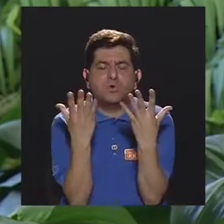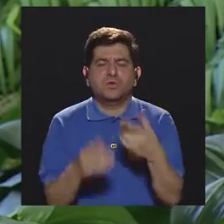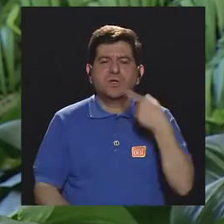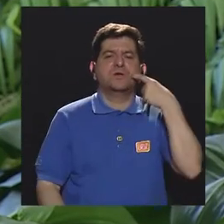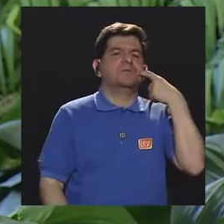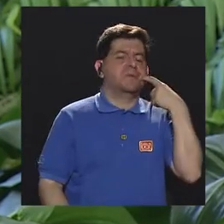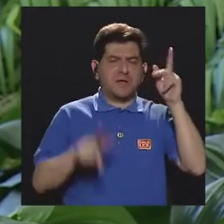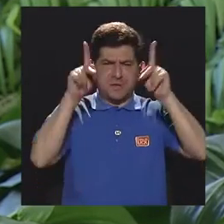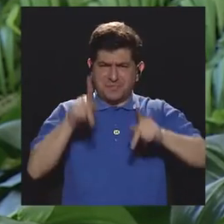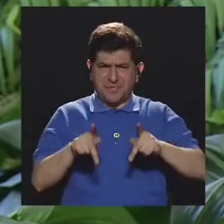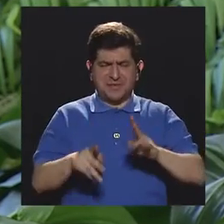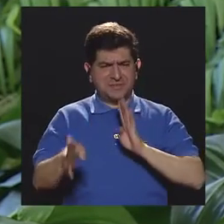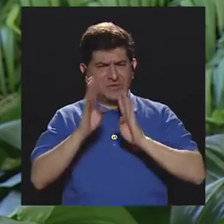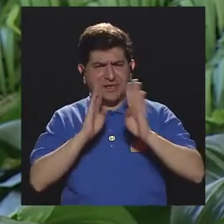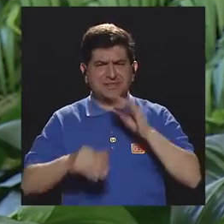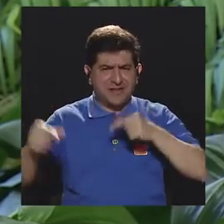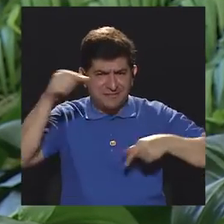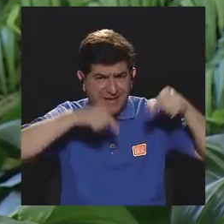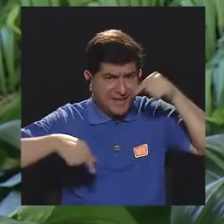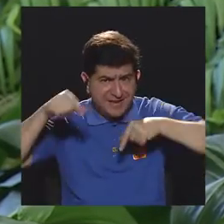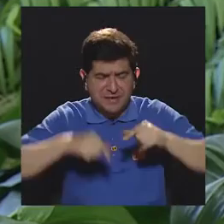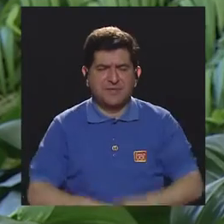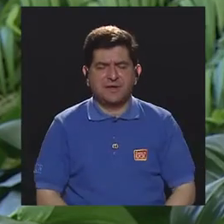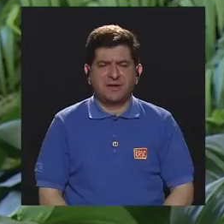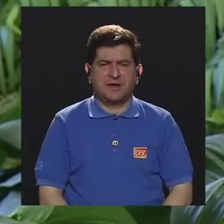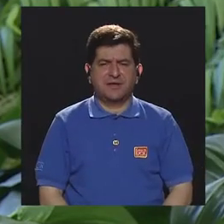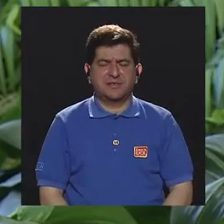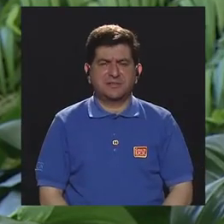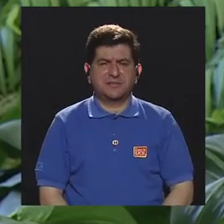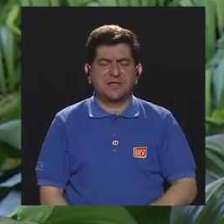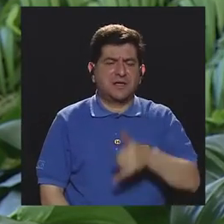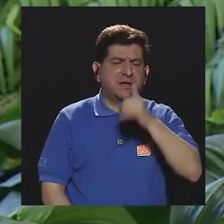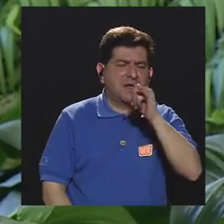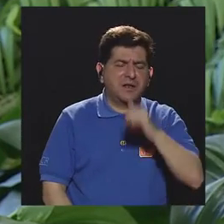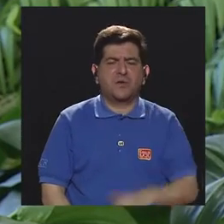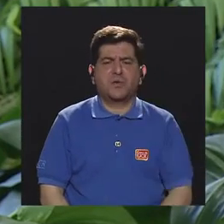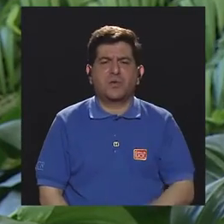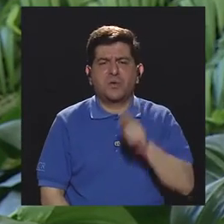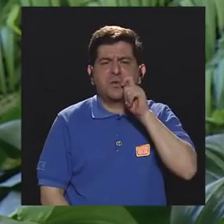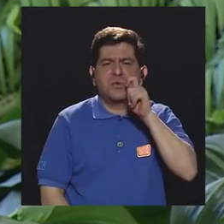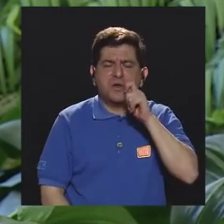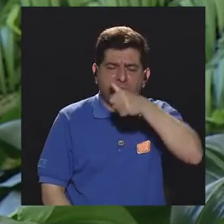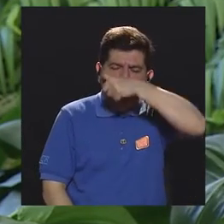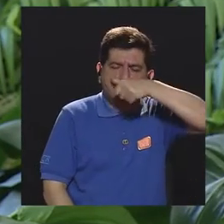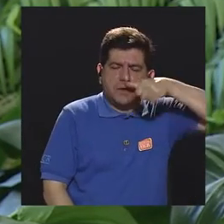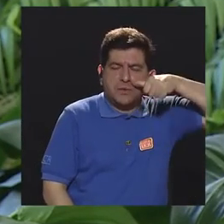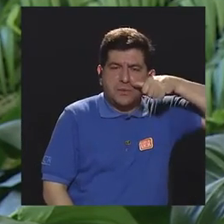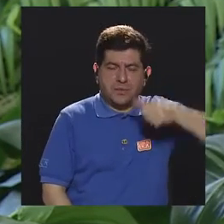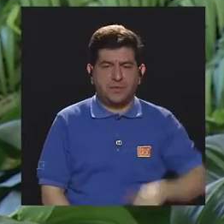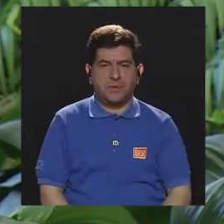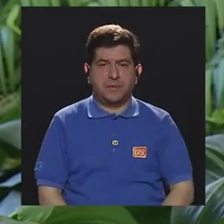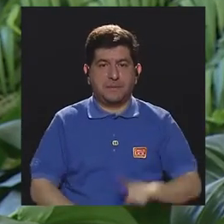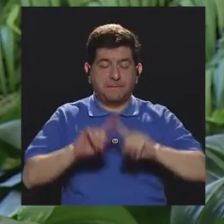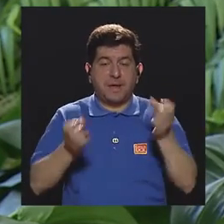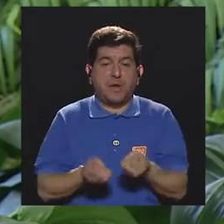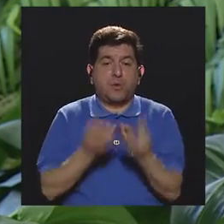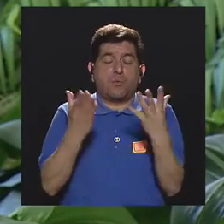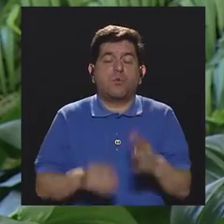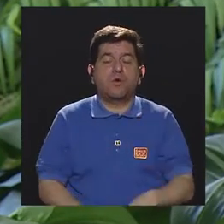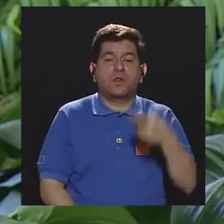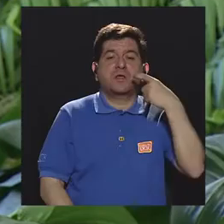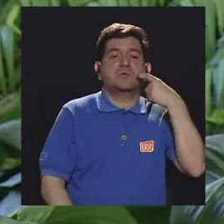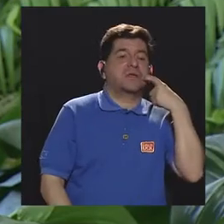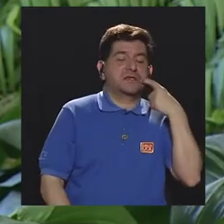multiadicciones, mucha gente habla de químicas, alcohol, marihuana, cocaína, etc. Multiadicciones